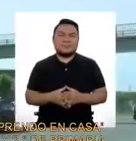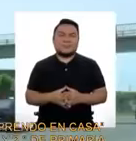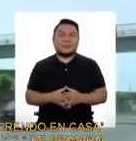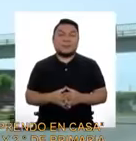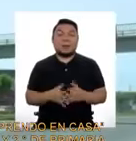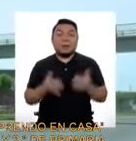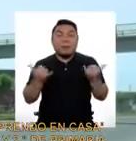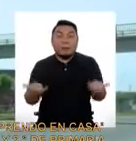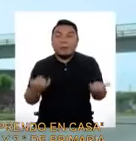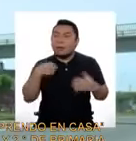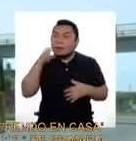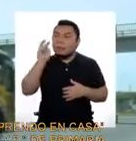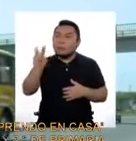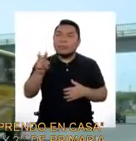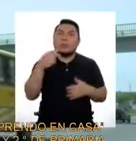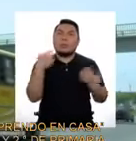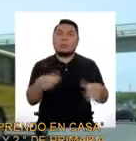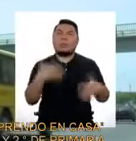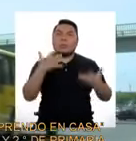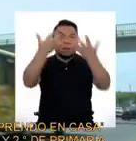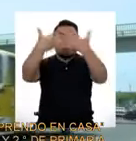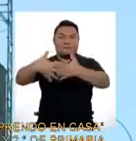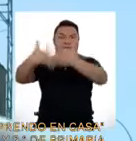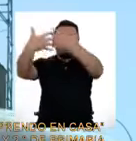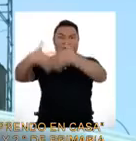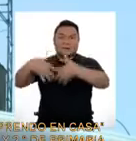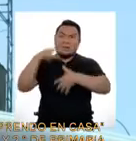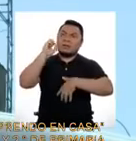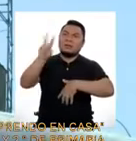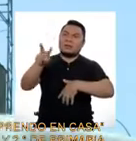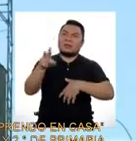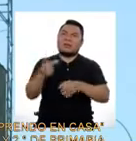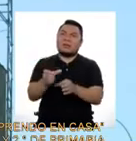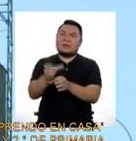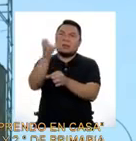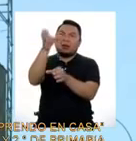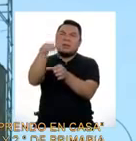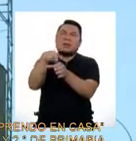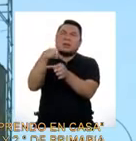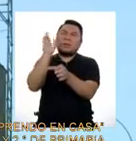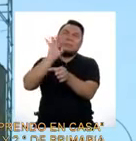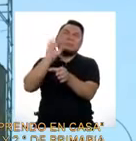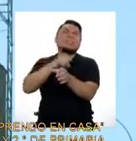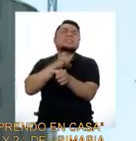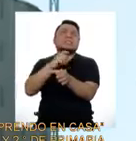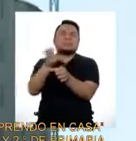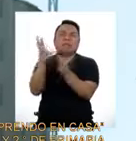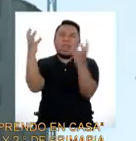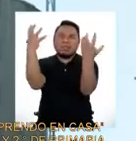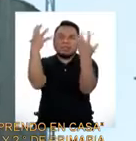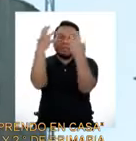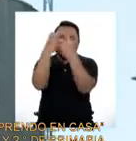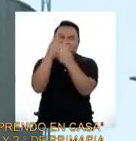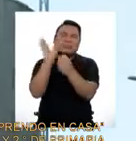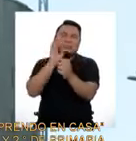Yo vi los tubos de una fábrica, pero estaban bien oxidados. Se veía todo muy opaco, muy